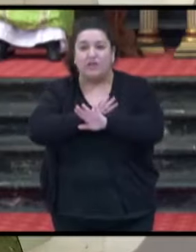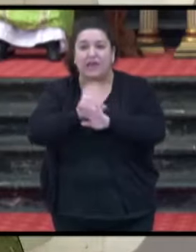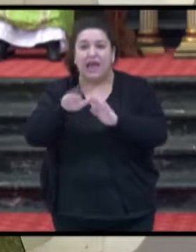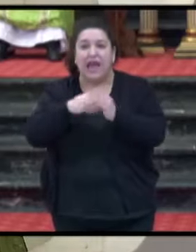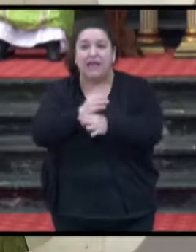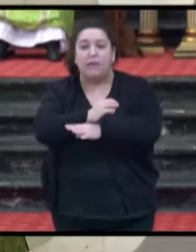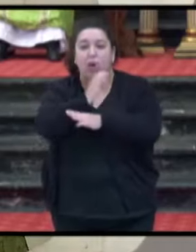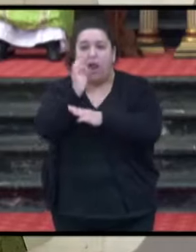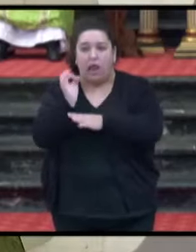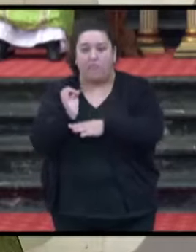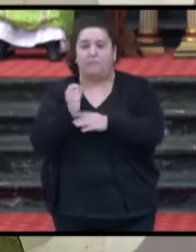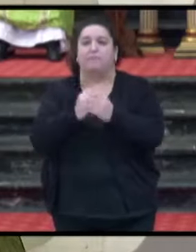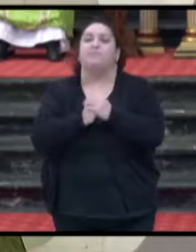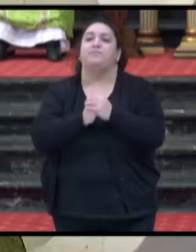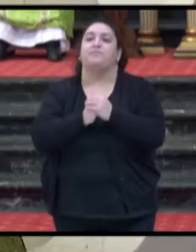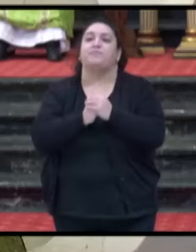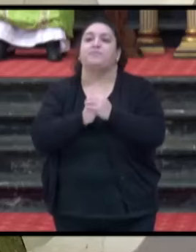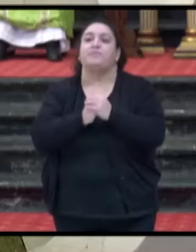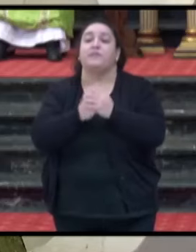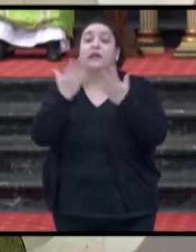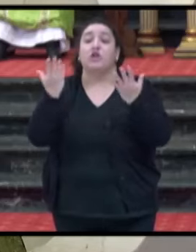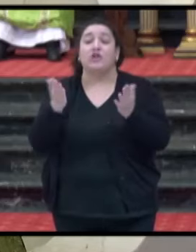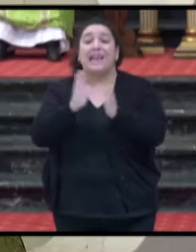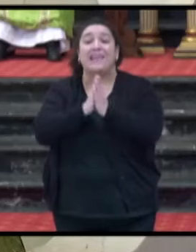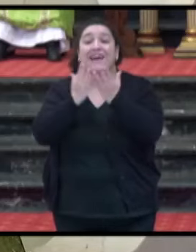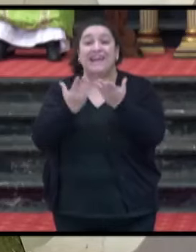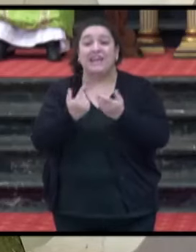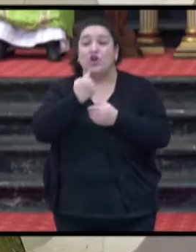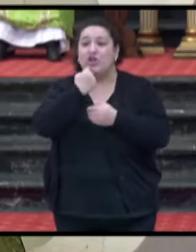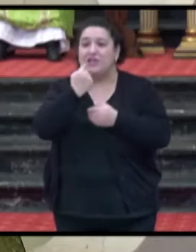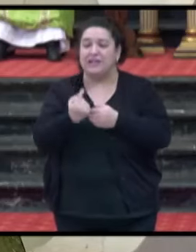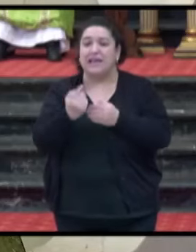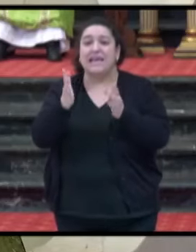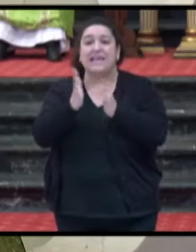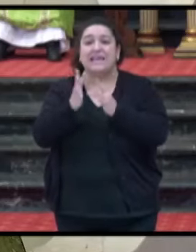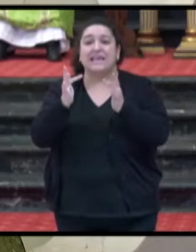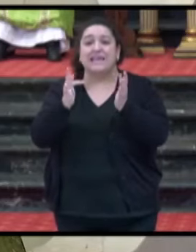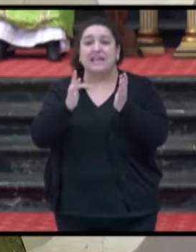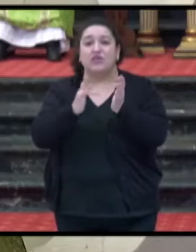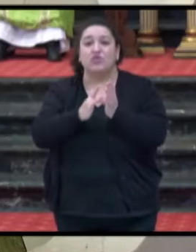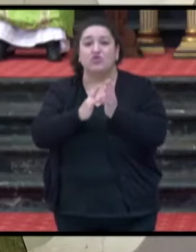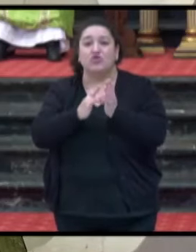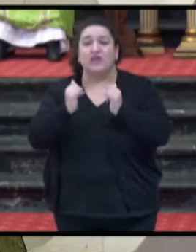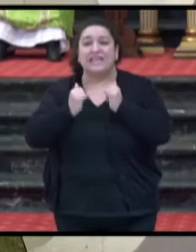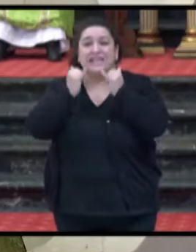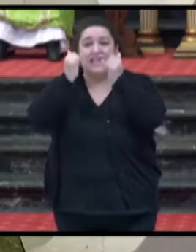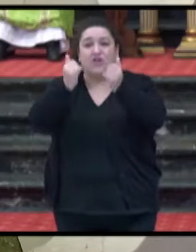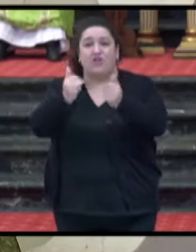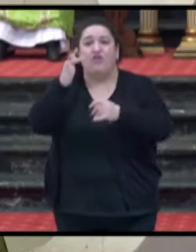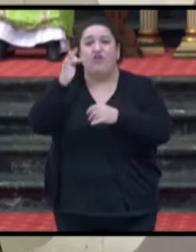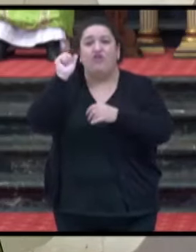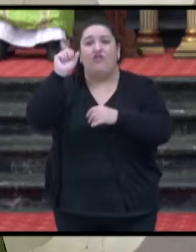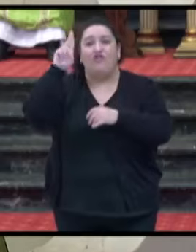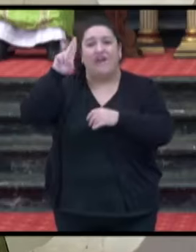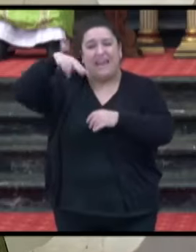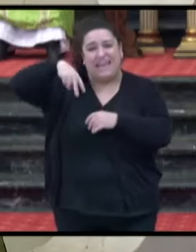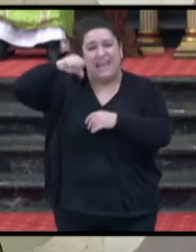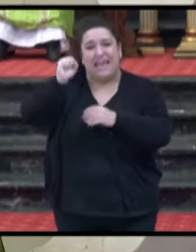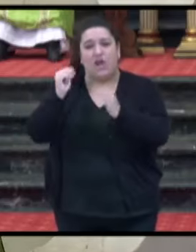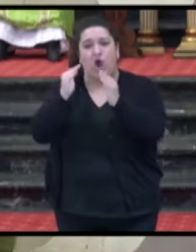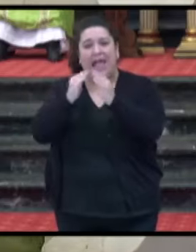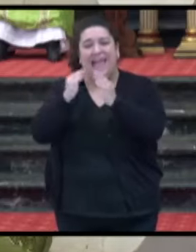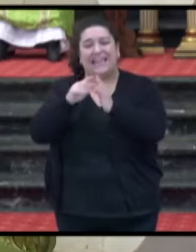siguiente Pues bien nos cuenta el evangelio que llegó Jesús a cafarnaum y fue a casa de